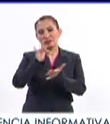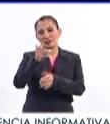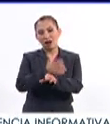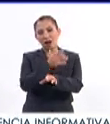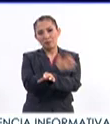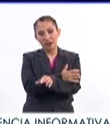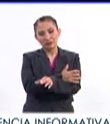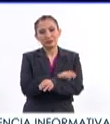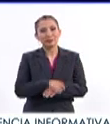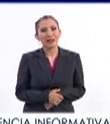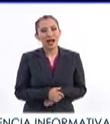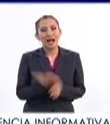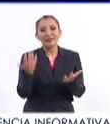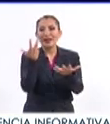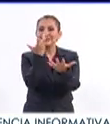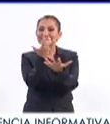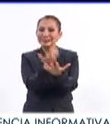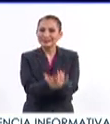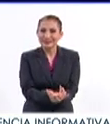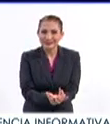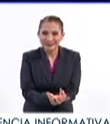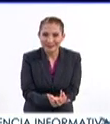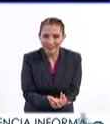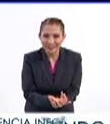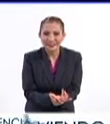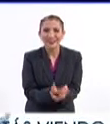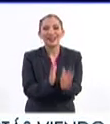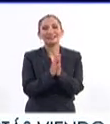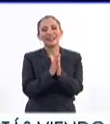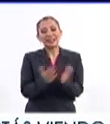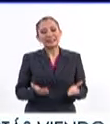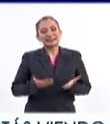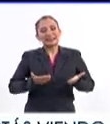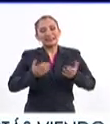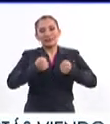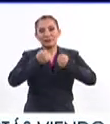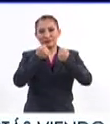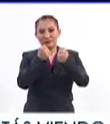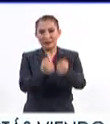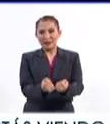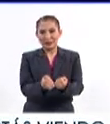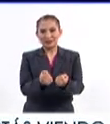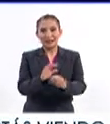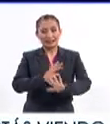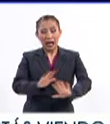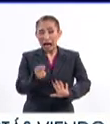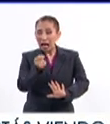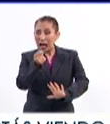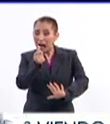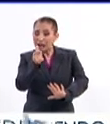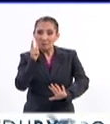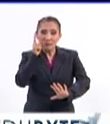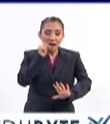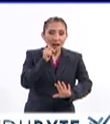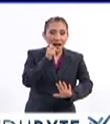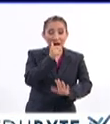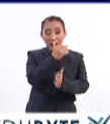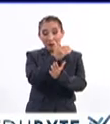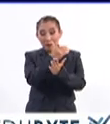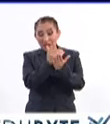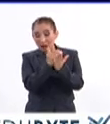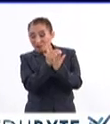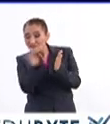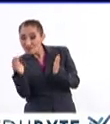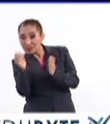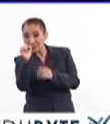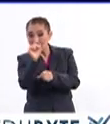habernos acompañado. Descanse, ¿no? Descanse, recupere fuerzas. Ya estamos llegando mañana a la segunda mitad de la